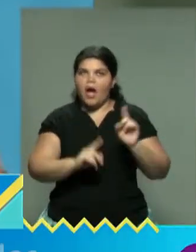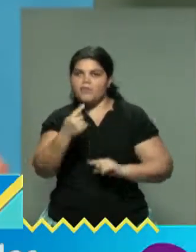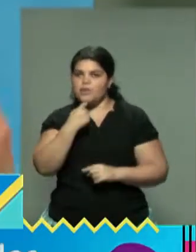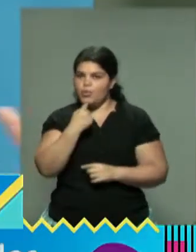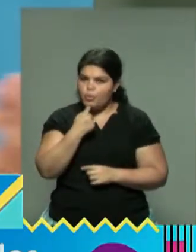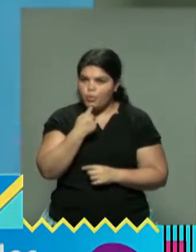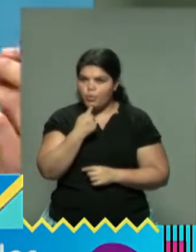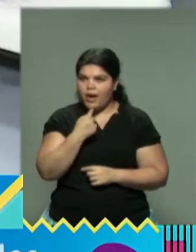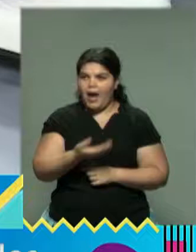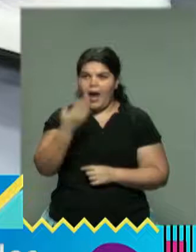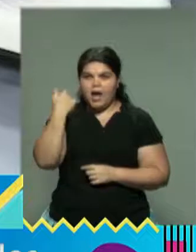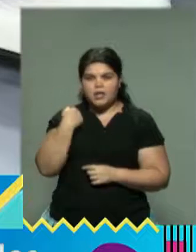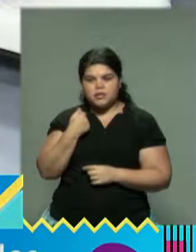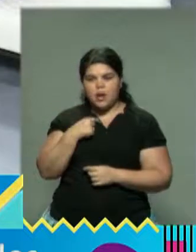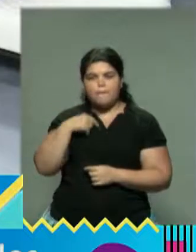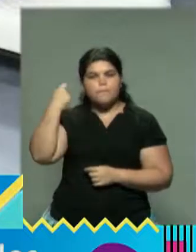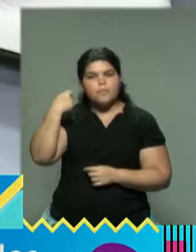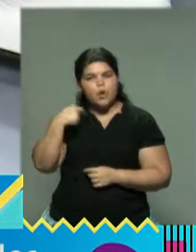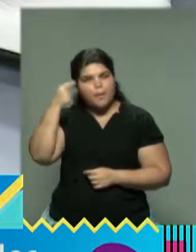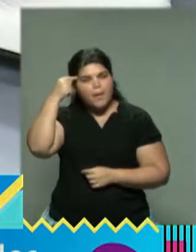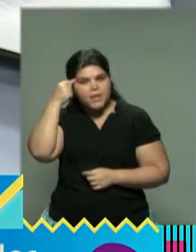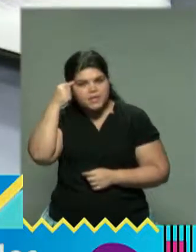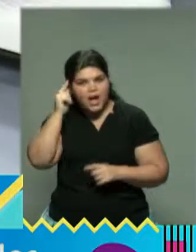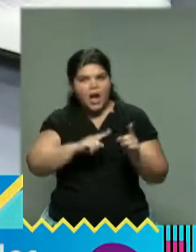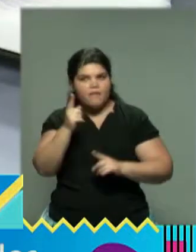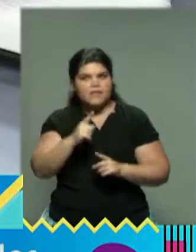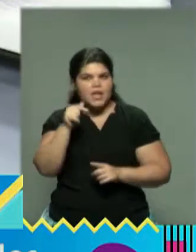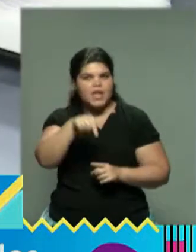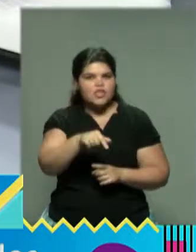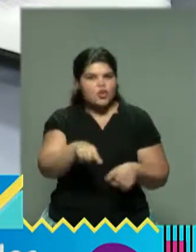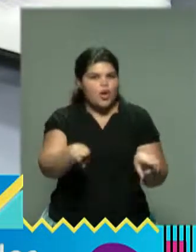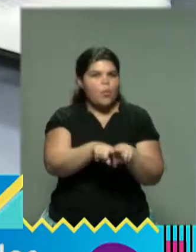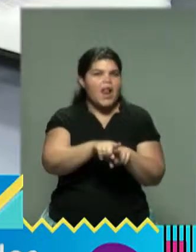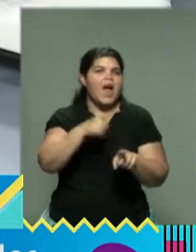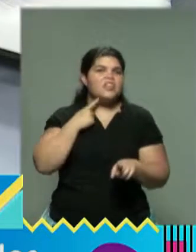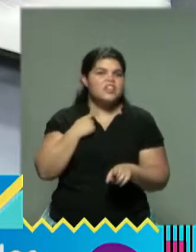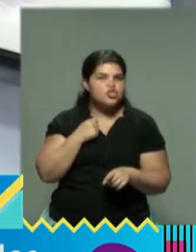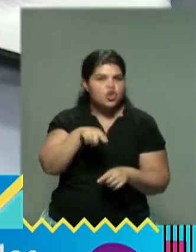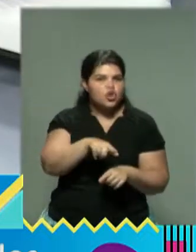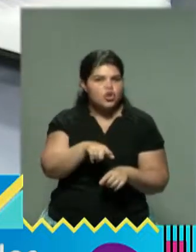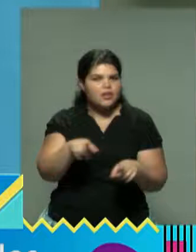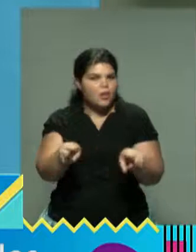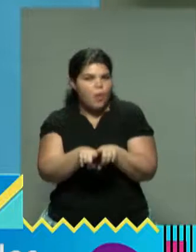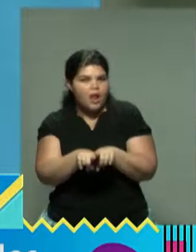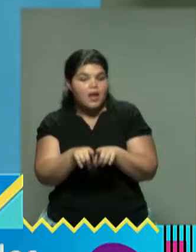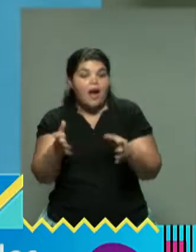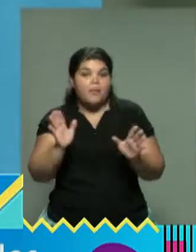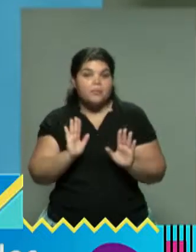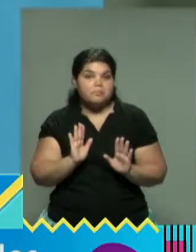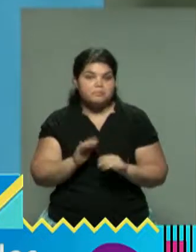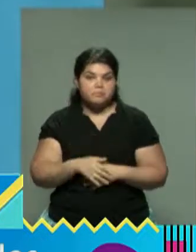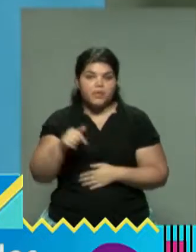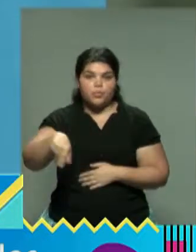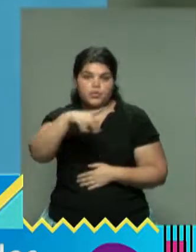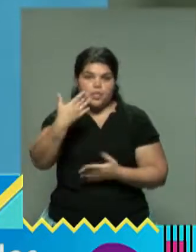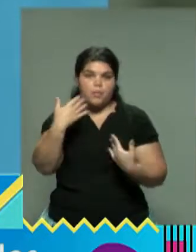preguntábamos antes cuando producíamos el programa si son adictivos los deportes extremos, ¿por qué podemos llegar a estar haciendo eso? Recuerden que ustedes